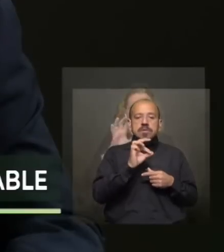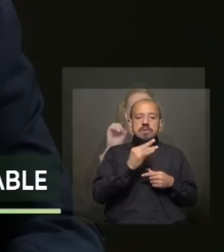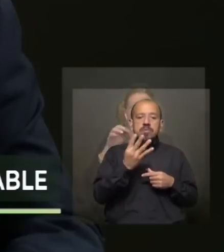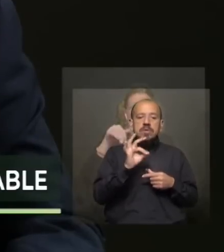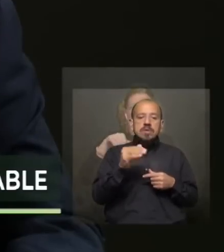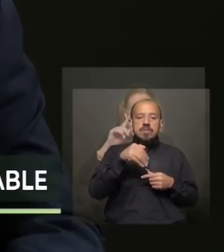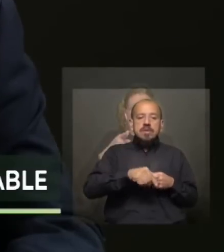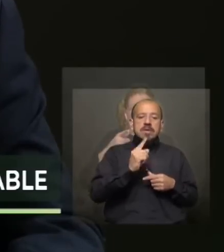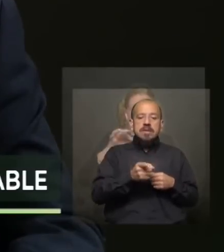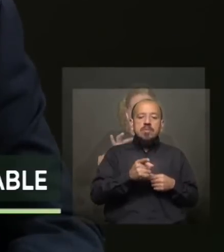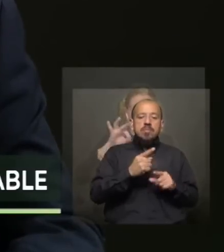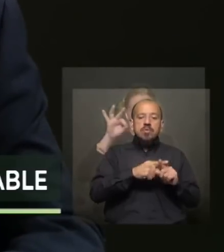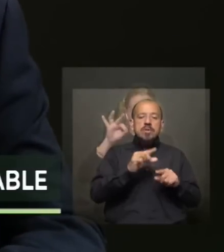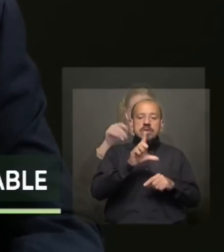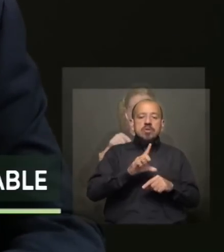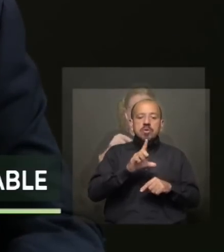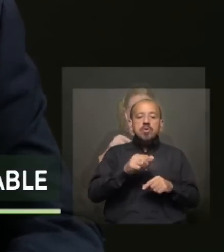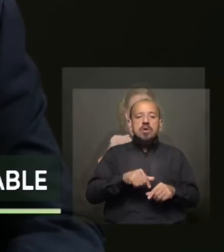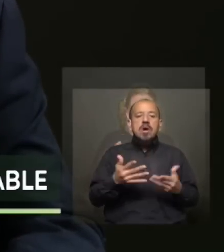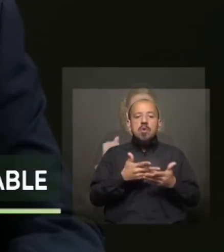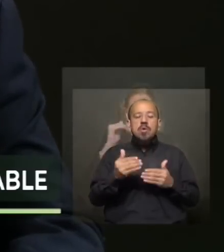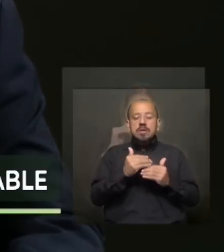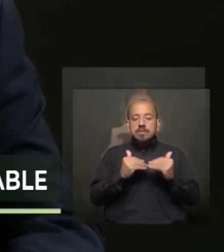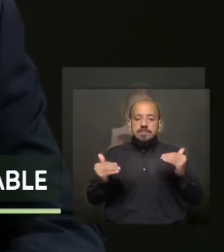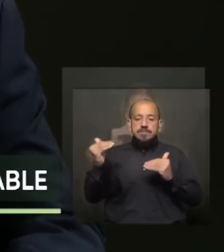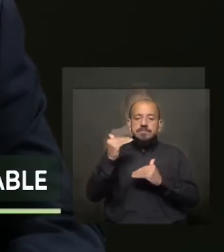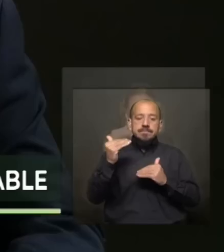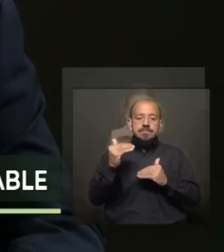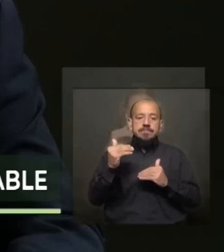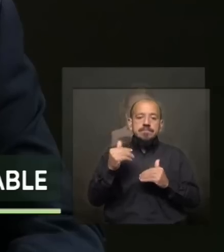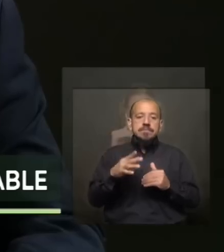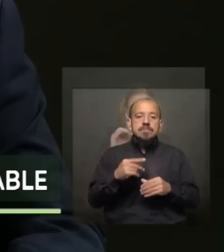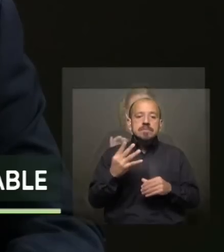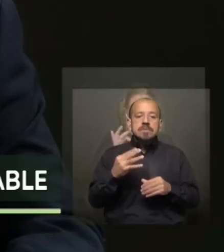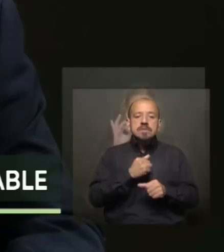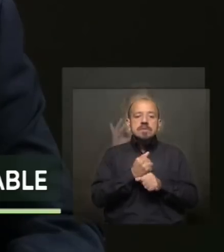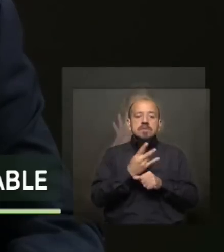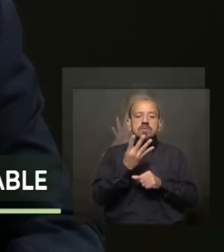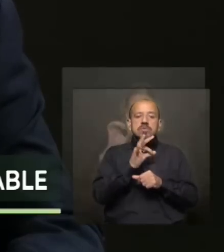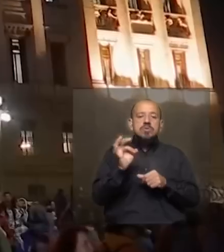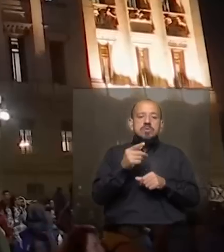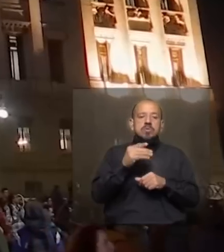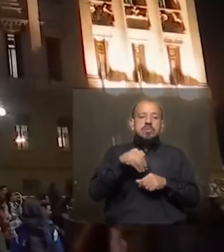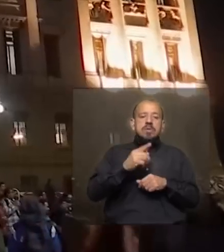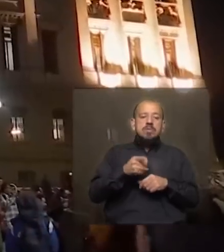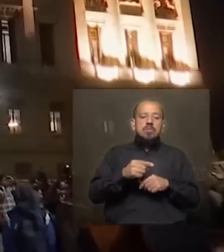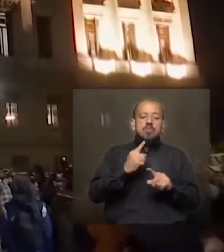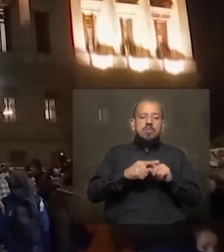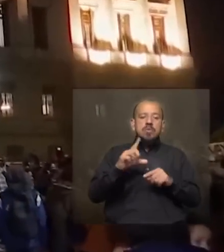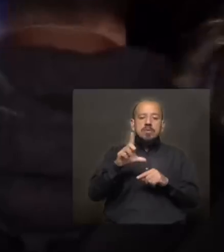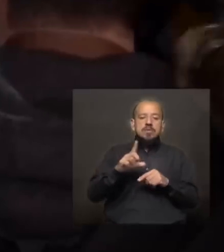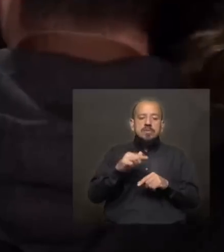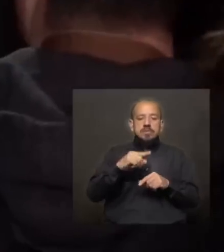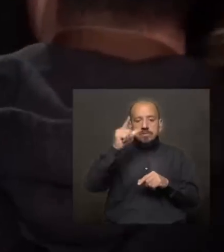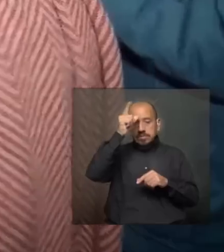miligramos por litro y eso se subió ahora un nivel que llega hasta 400 miligramos por litro el presidente Luis